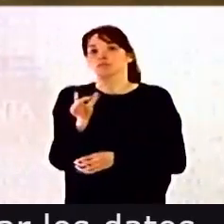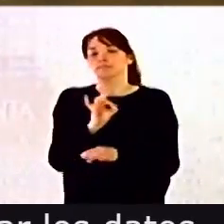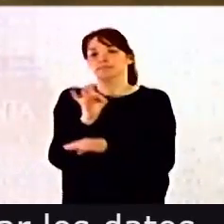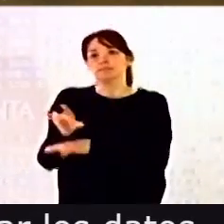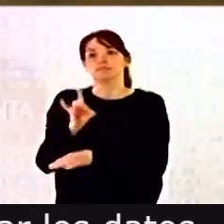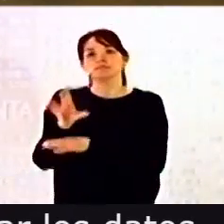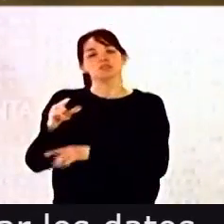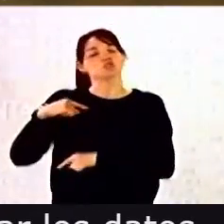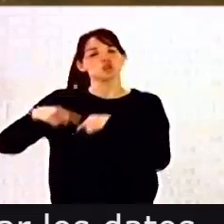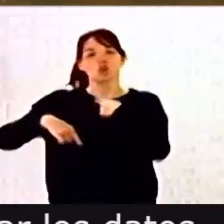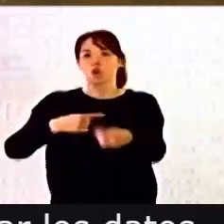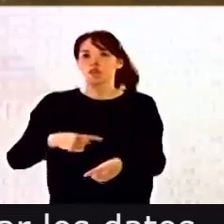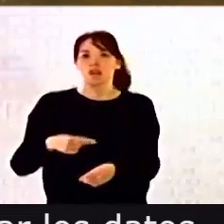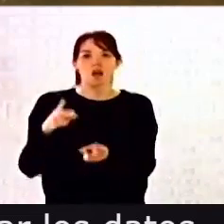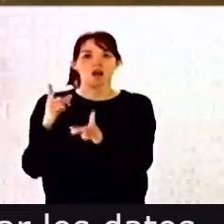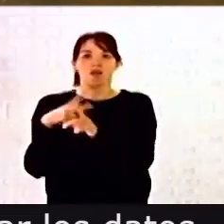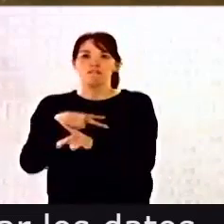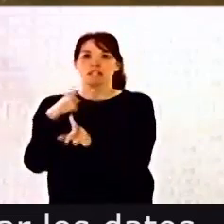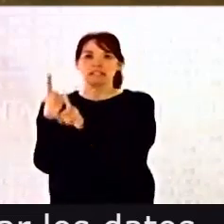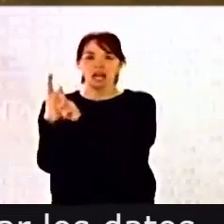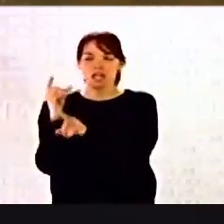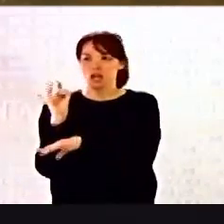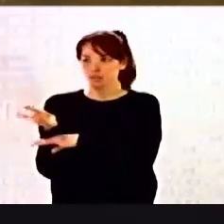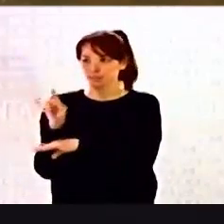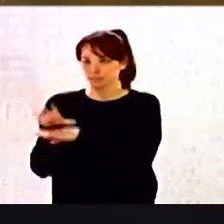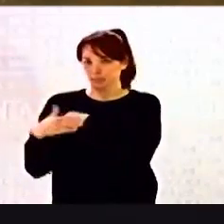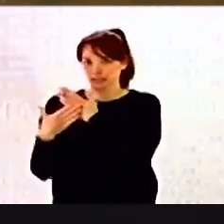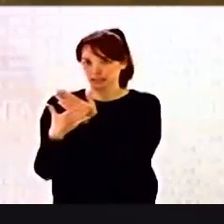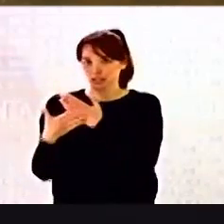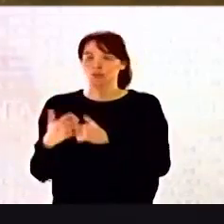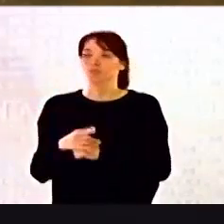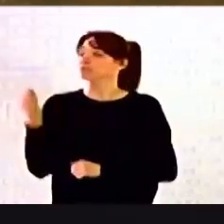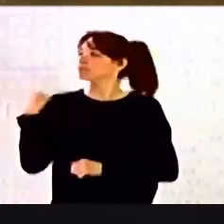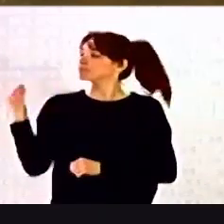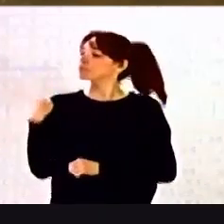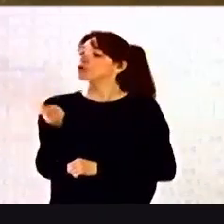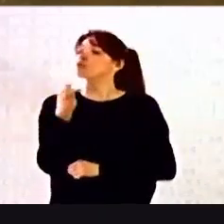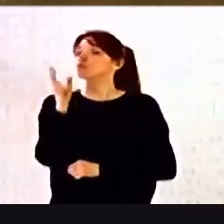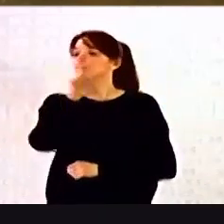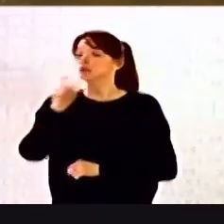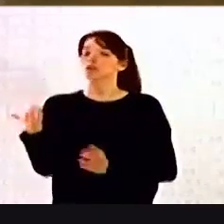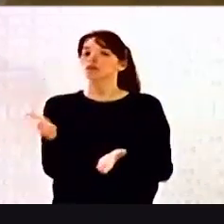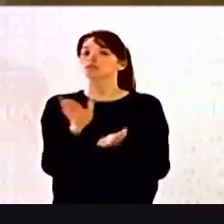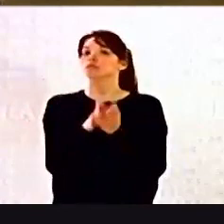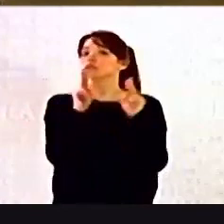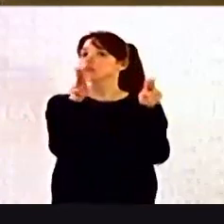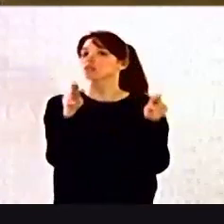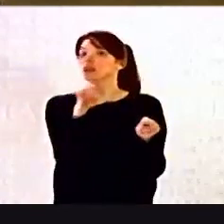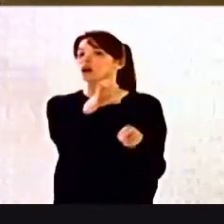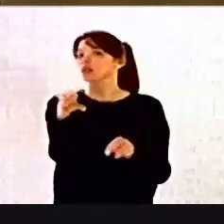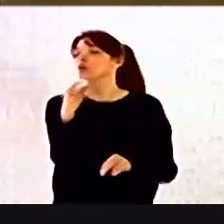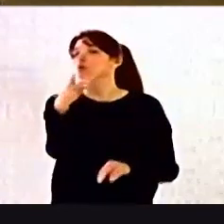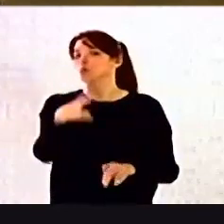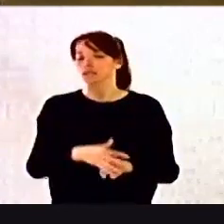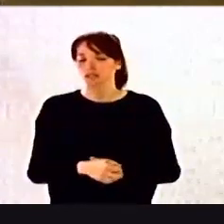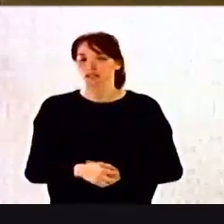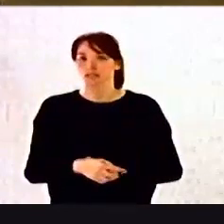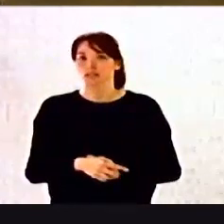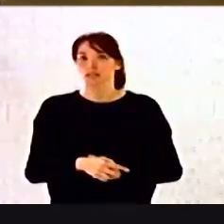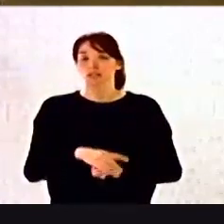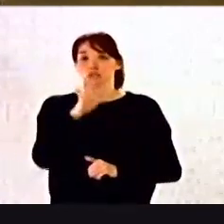días. Me preguntaba cuántas personas en el total del periodo habían fallecido en el Cuartillo. Le diré que